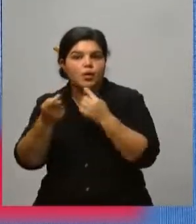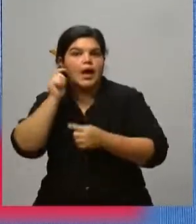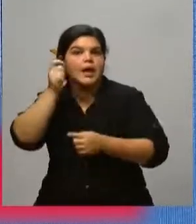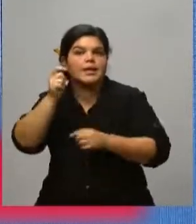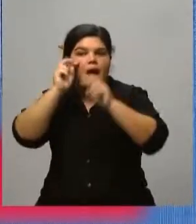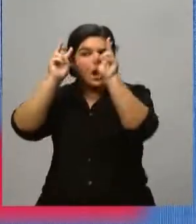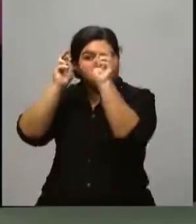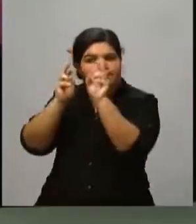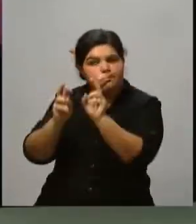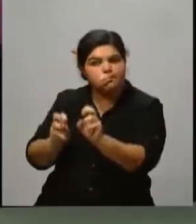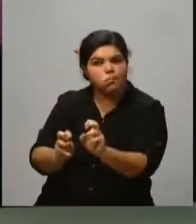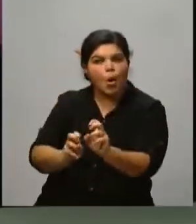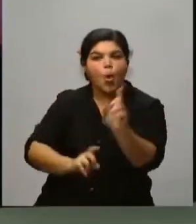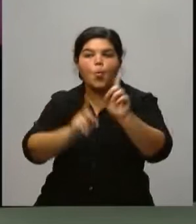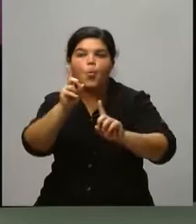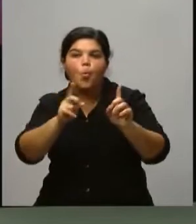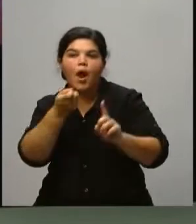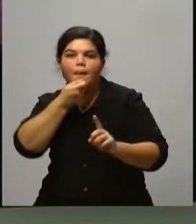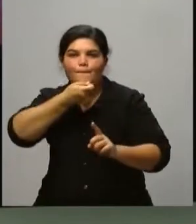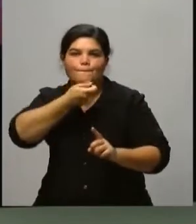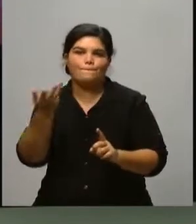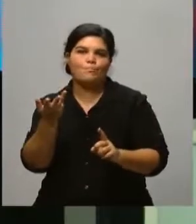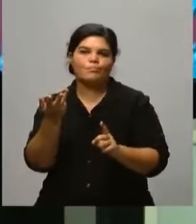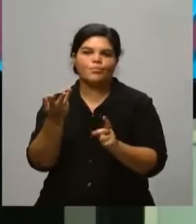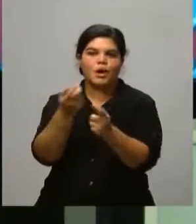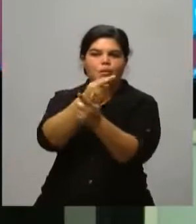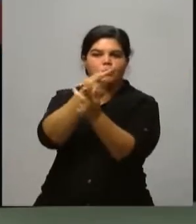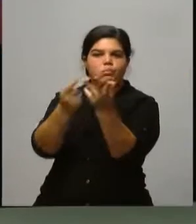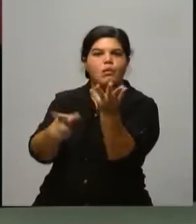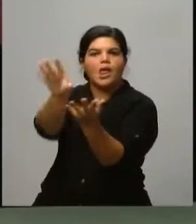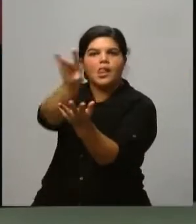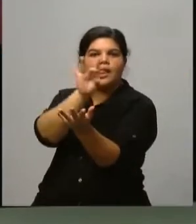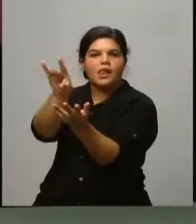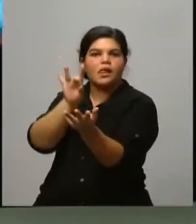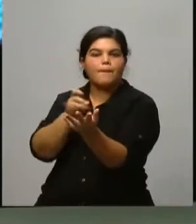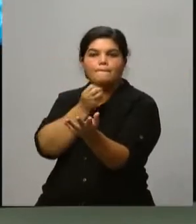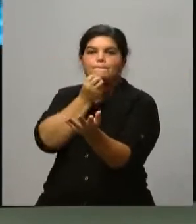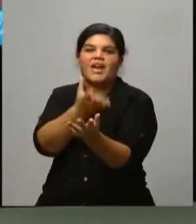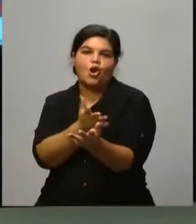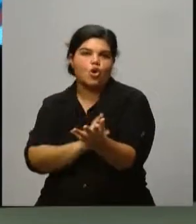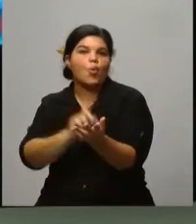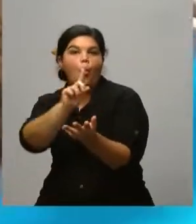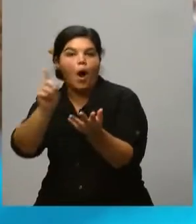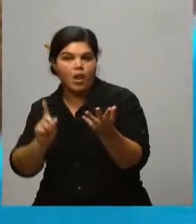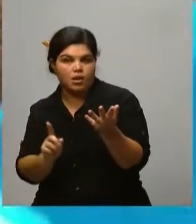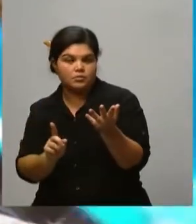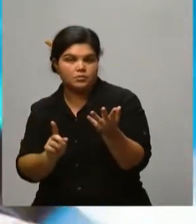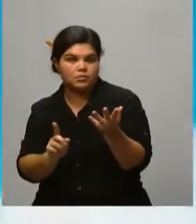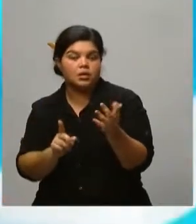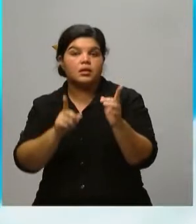segundo tiempo. ¿Cuál es su función? O sea, o qué es lo que está negociando fuera del país, porque